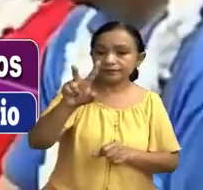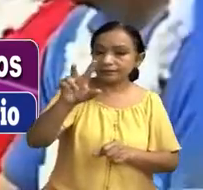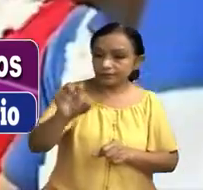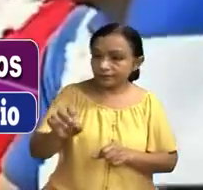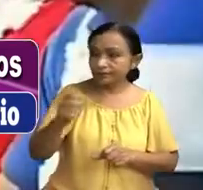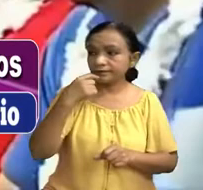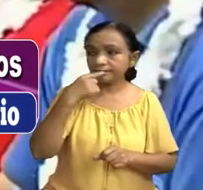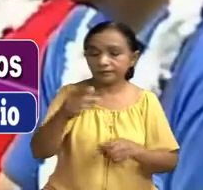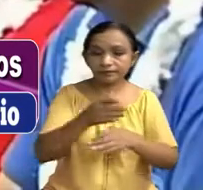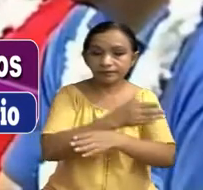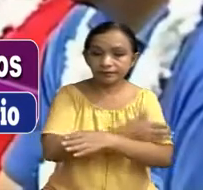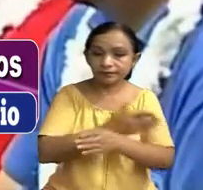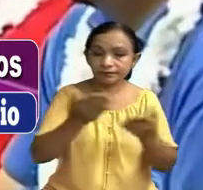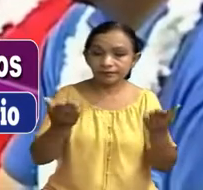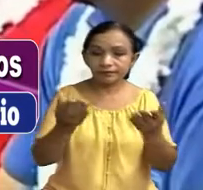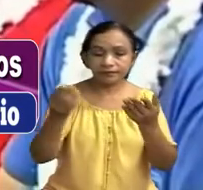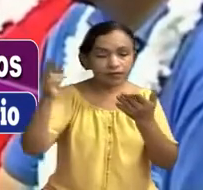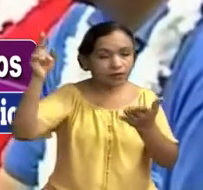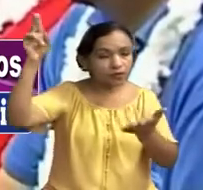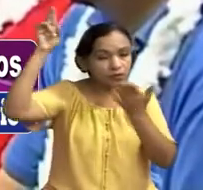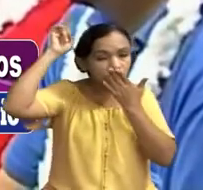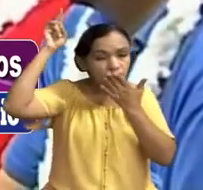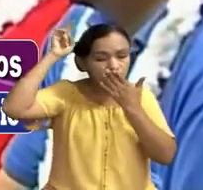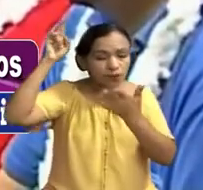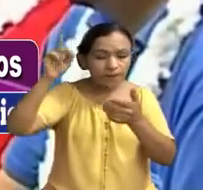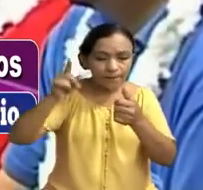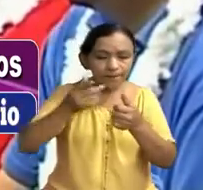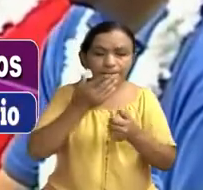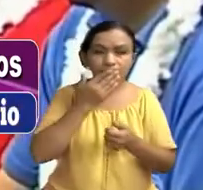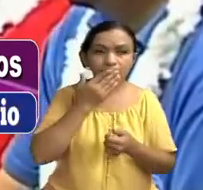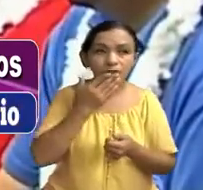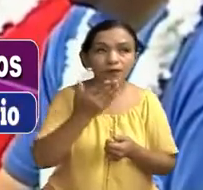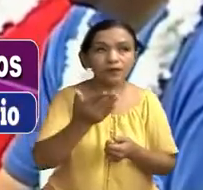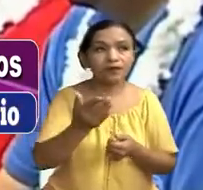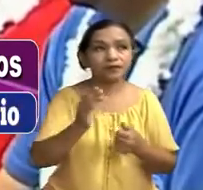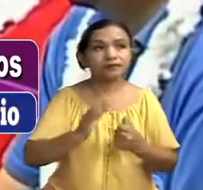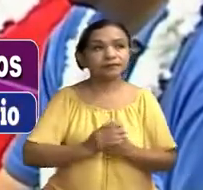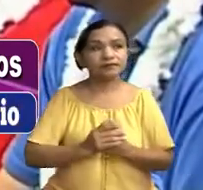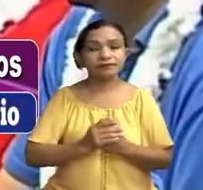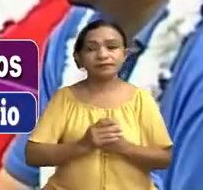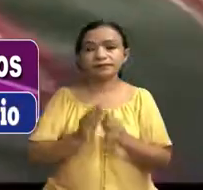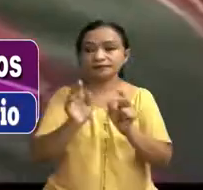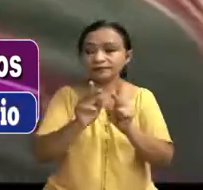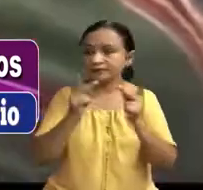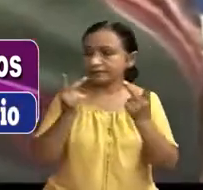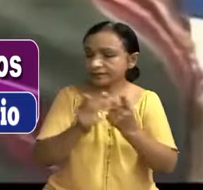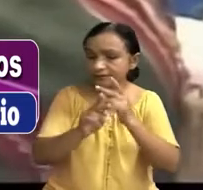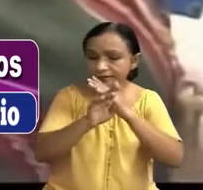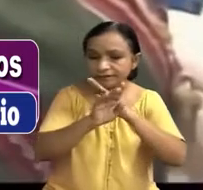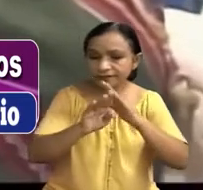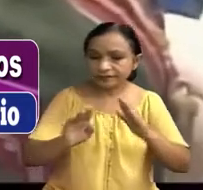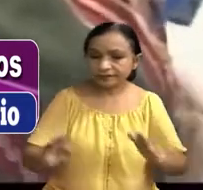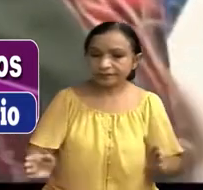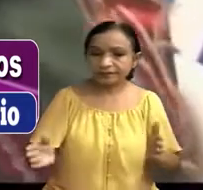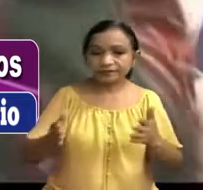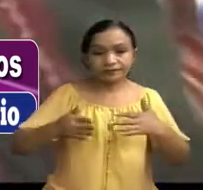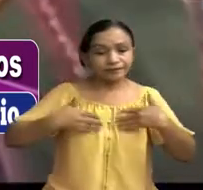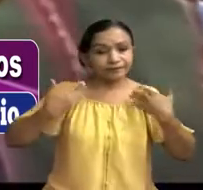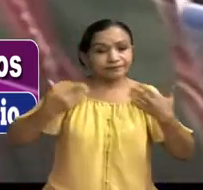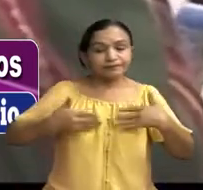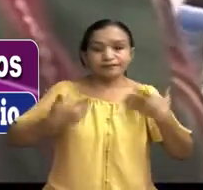como te decía, los indígenas somos, los originarios somos bondadosos, somos pueblos de paz, somos